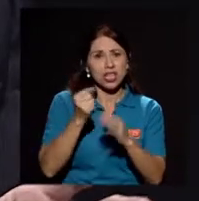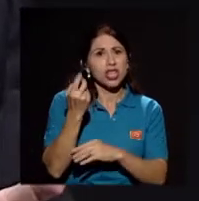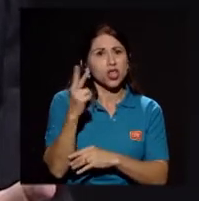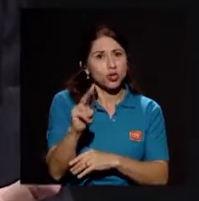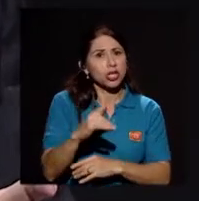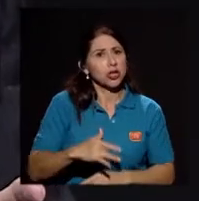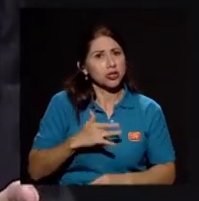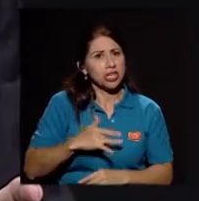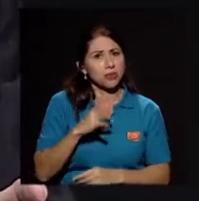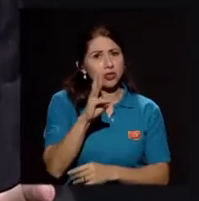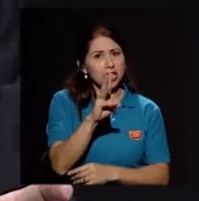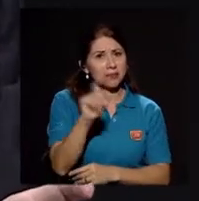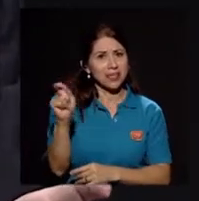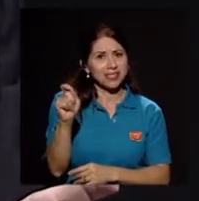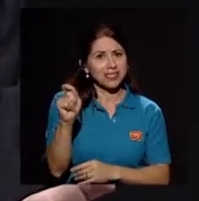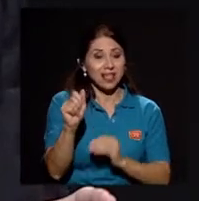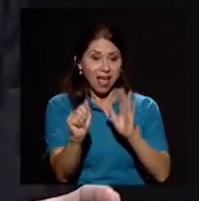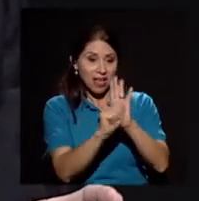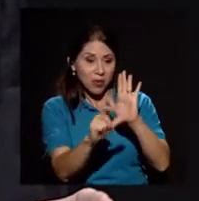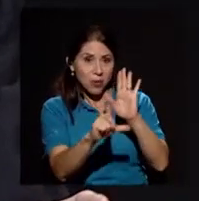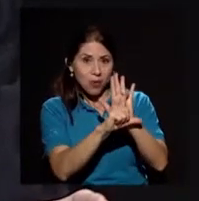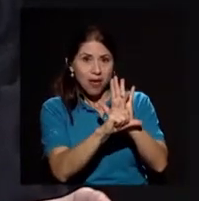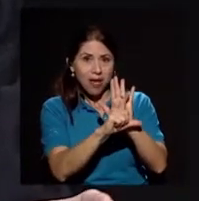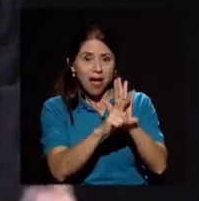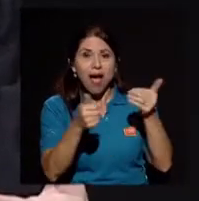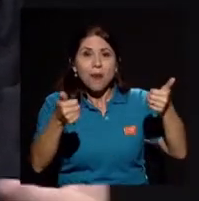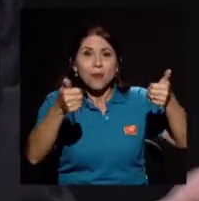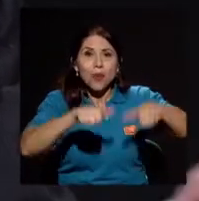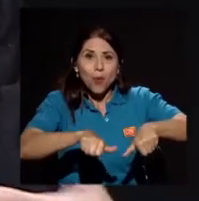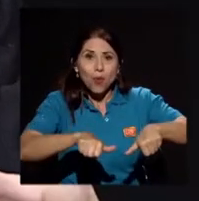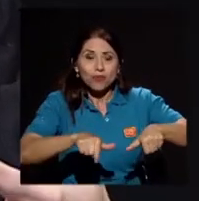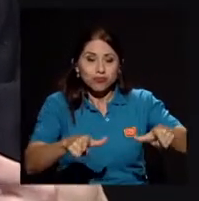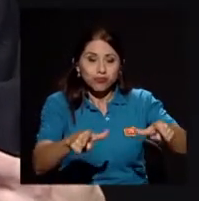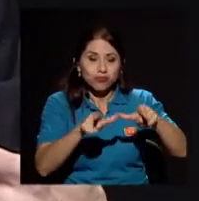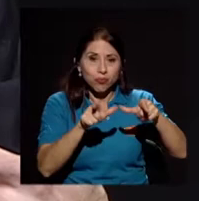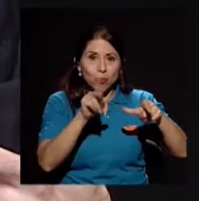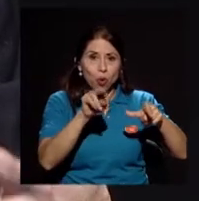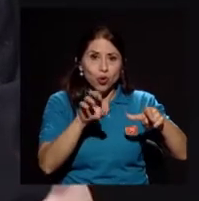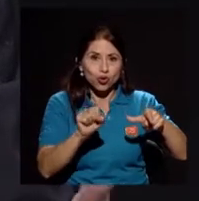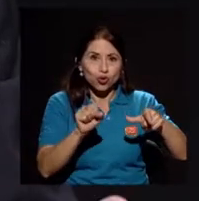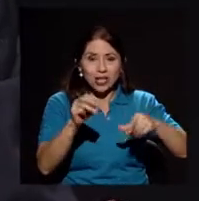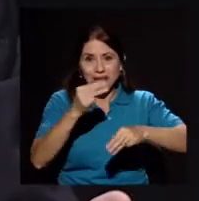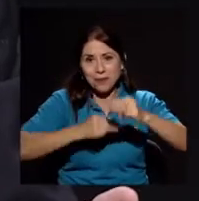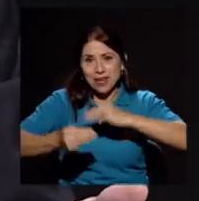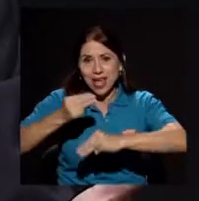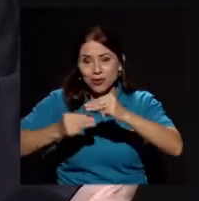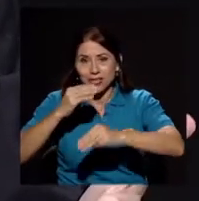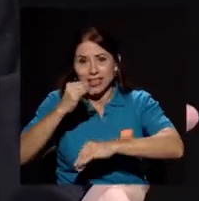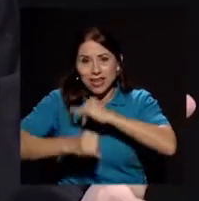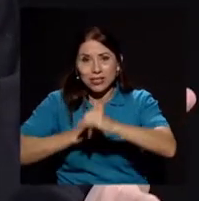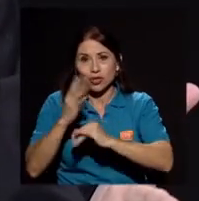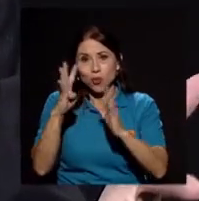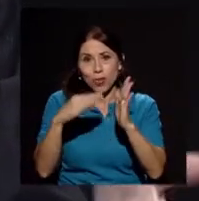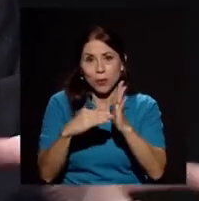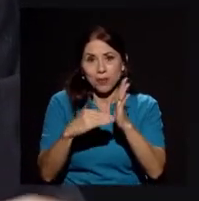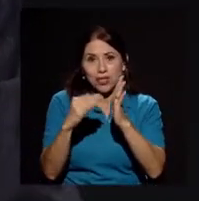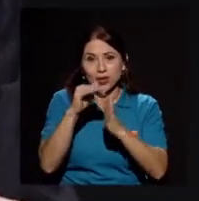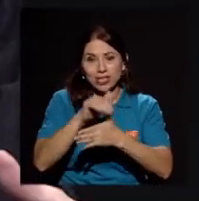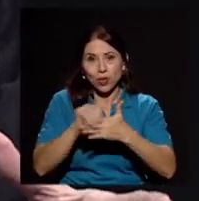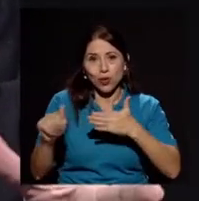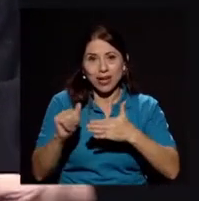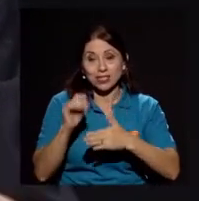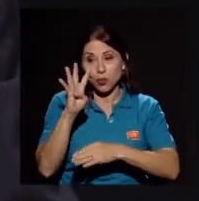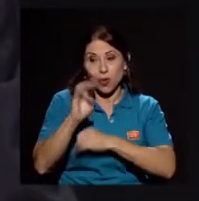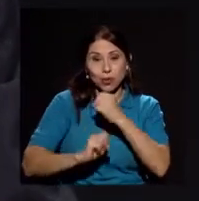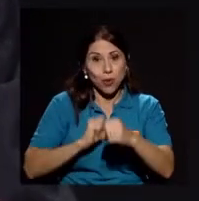conseguimos que el congreso aprobara emisiones de bonos en mercados internacionales por 4 mil millones de dólares durante cuatro años eso fue una fuerte